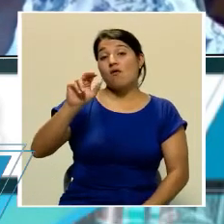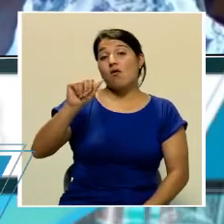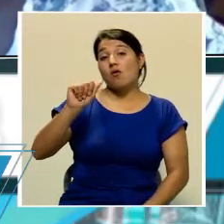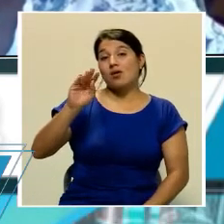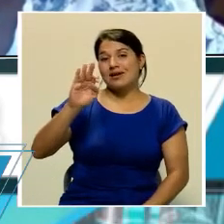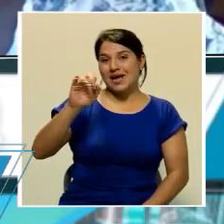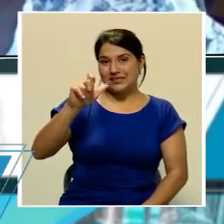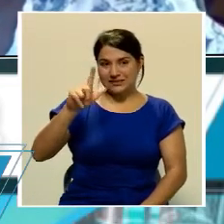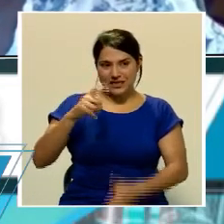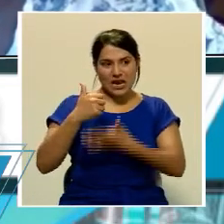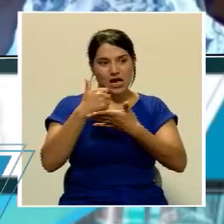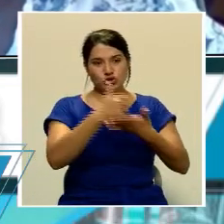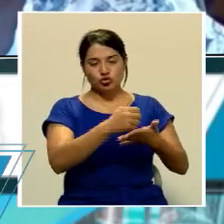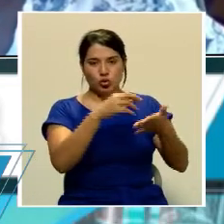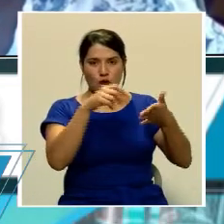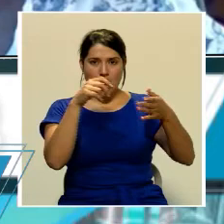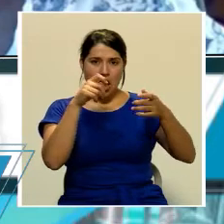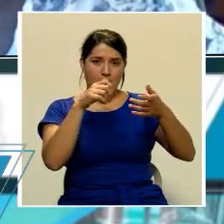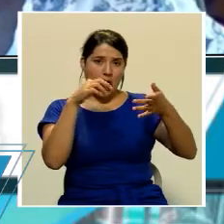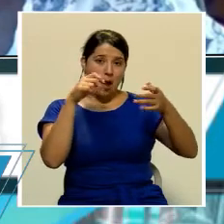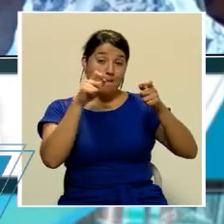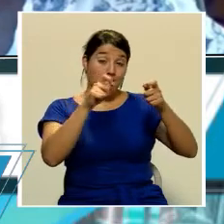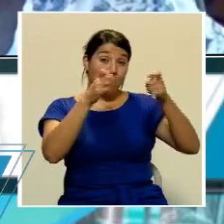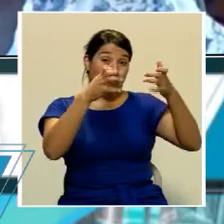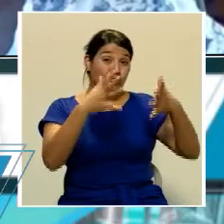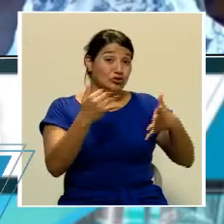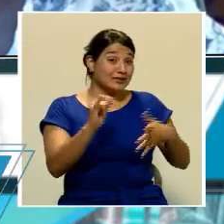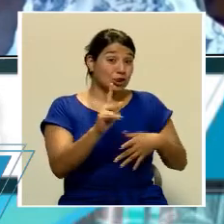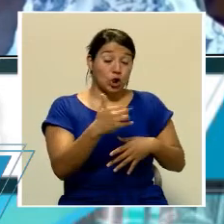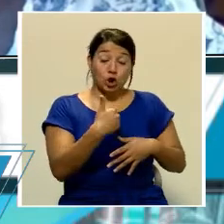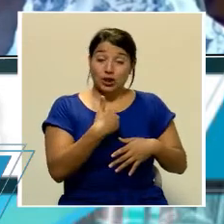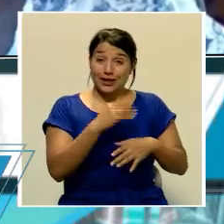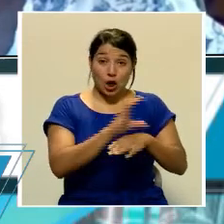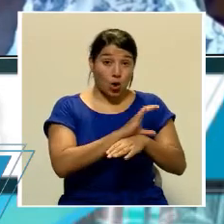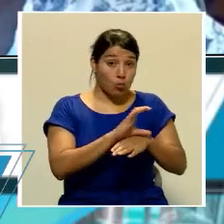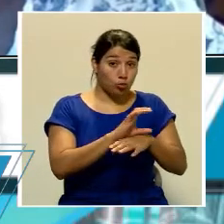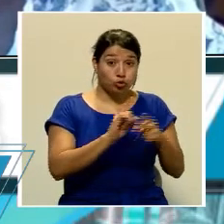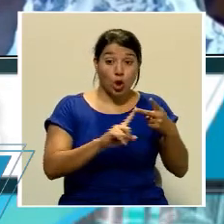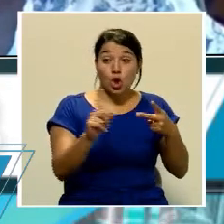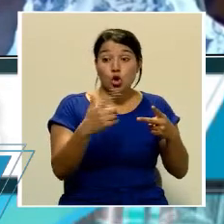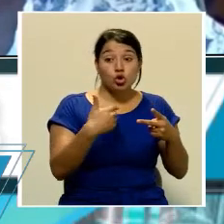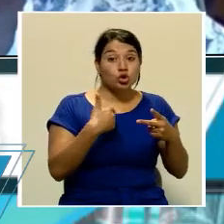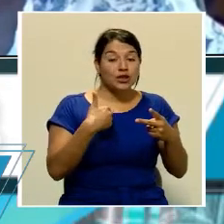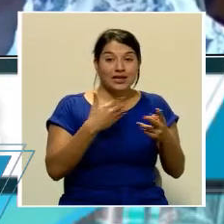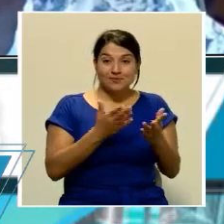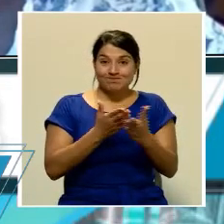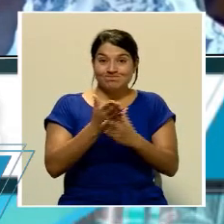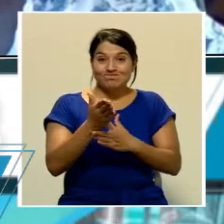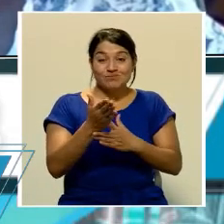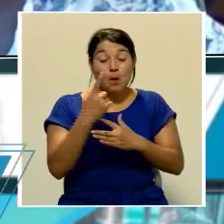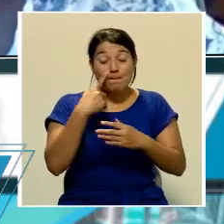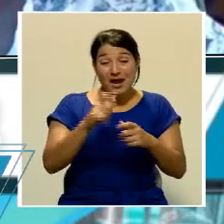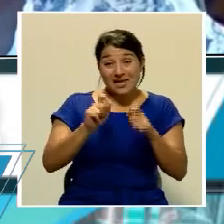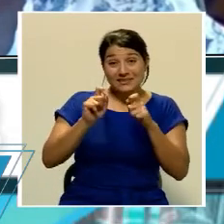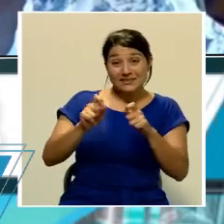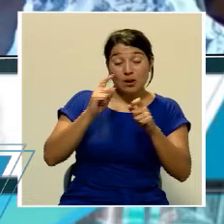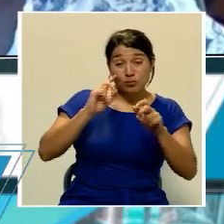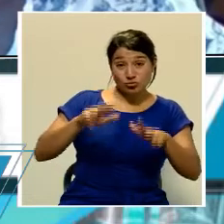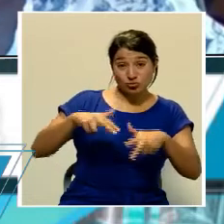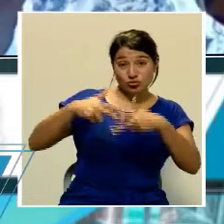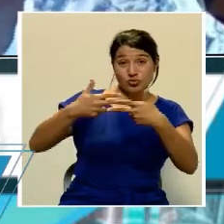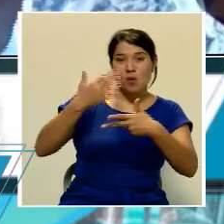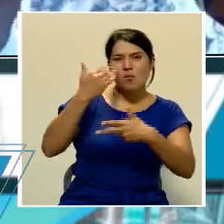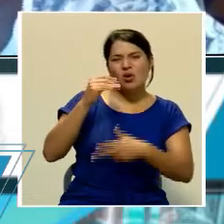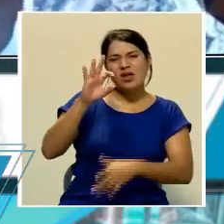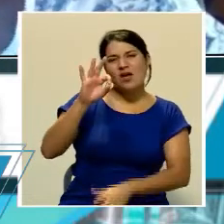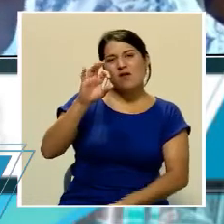tienen posibilidad, que no tienen equipo para conectarse, para dar clases, porque el Fonatel es